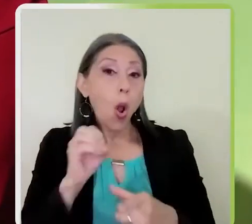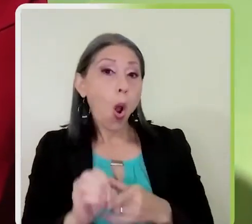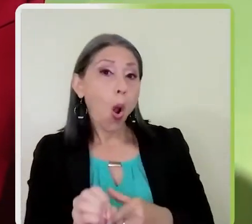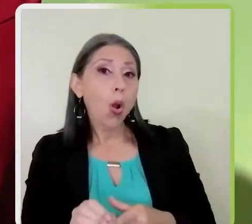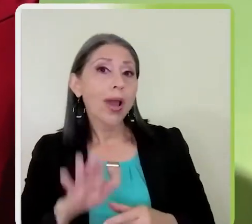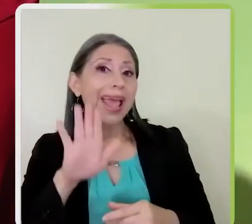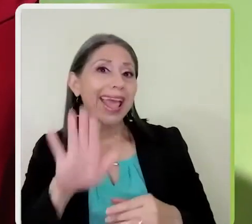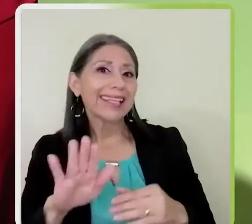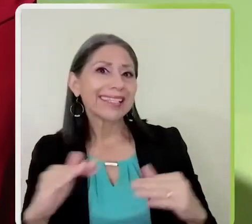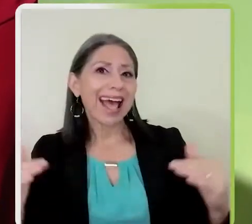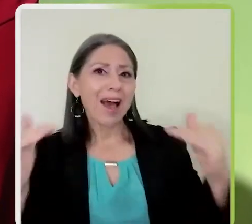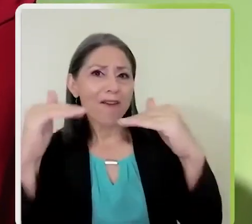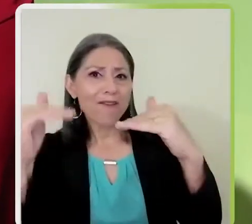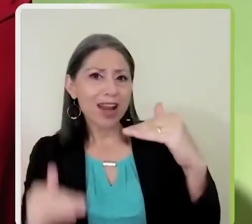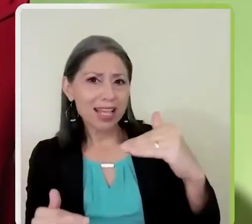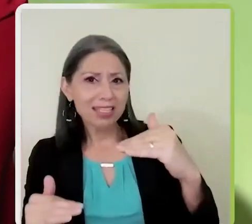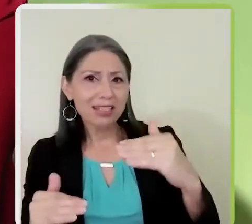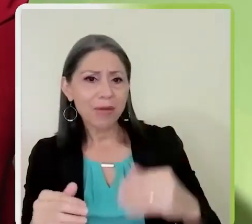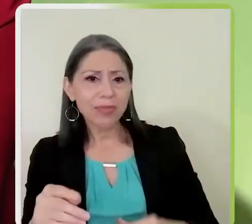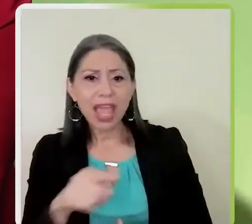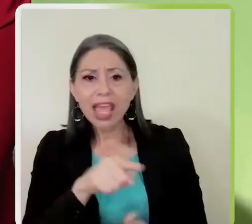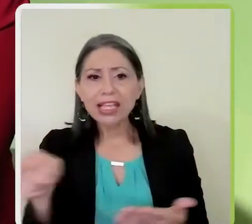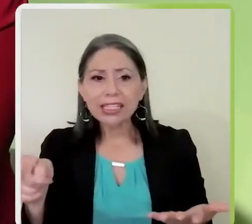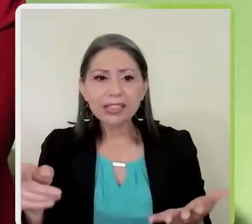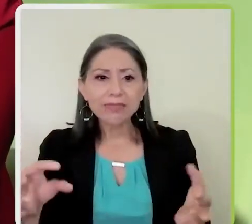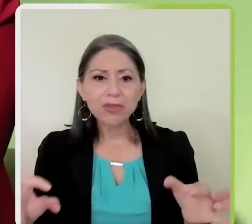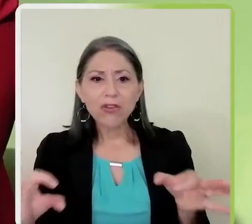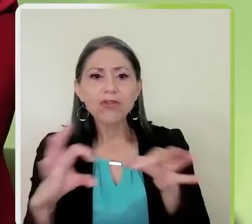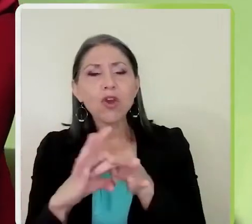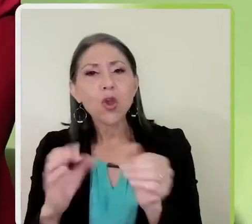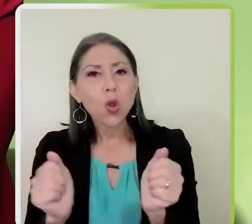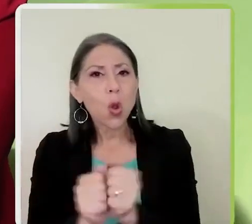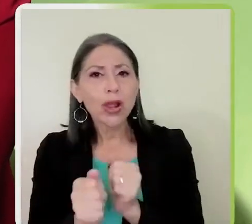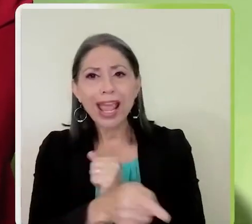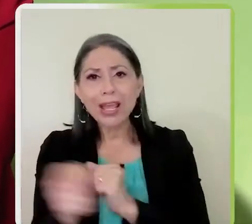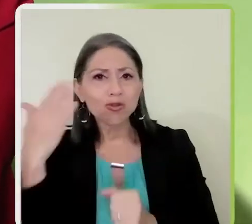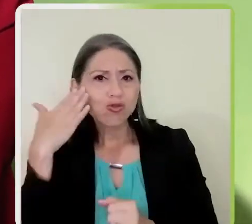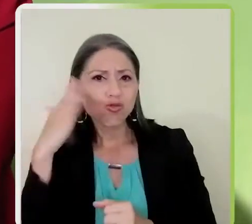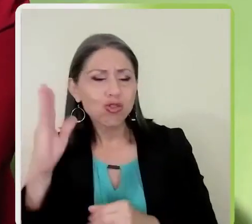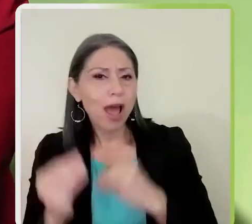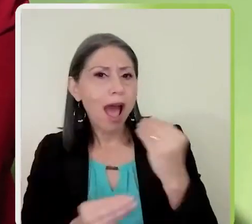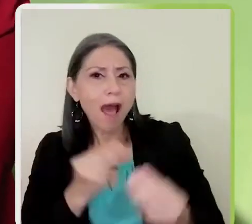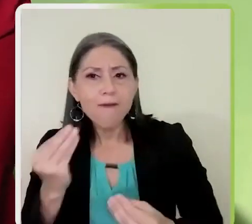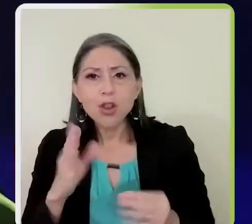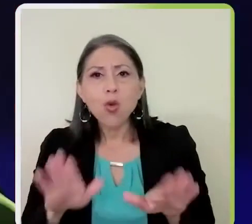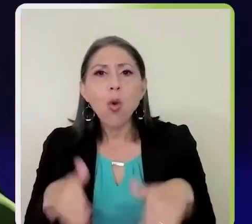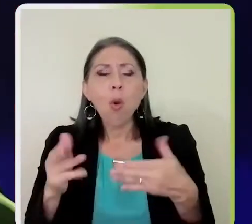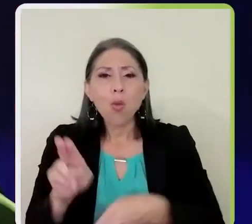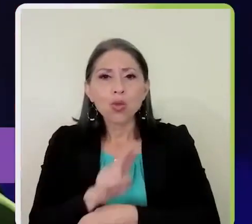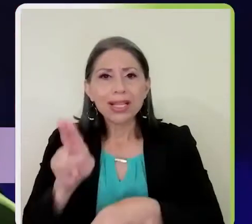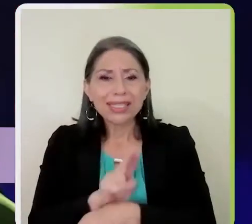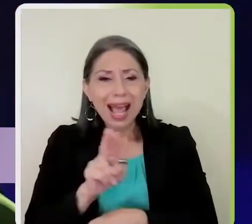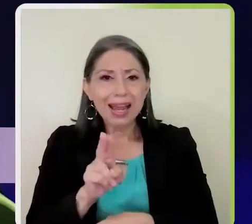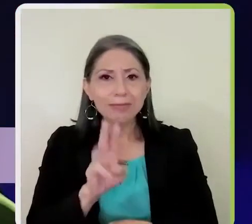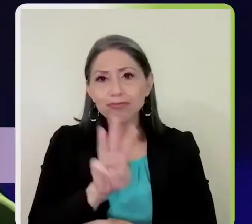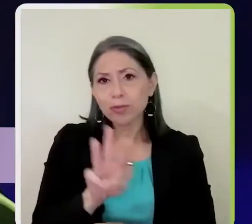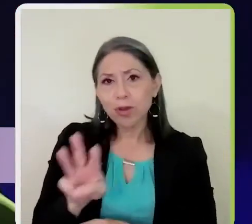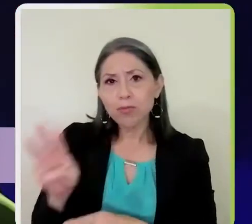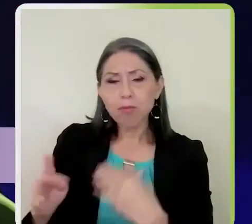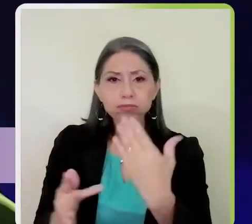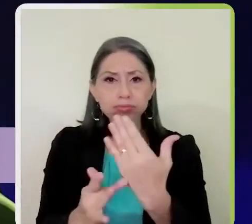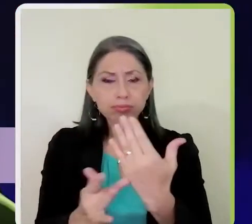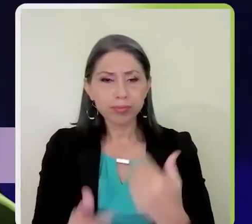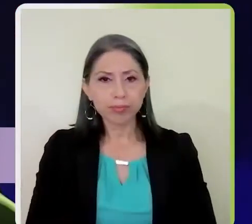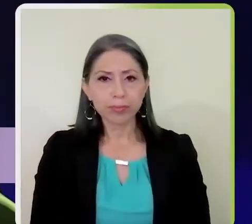con el conocimiento para hacer uso de estas plataformas tan necesarias en estos días? Yo creo que